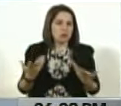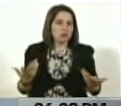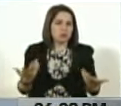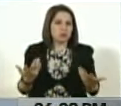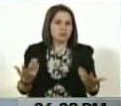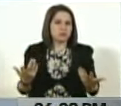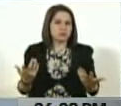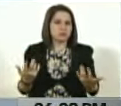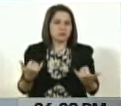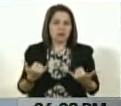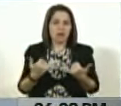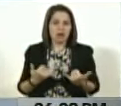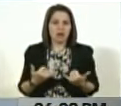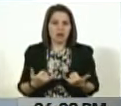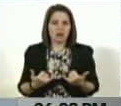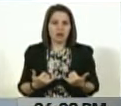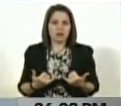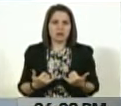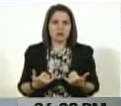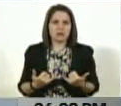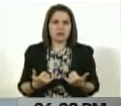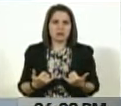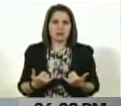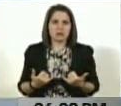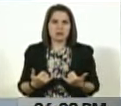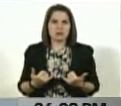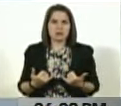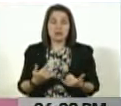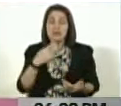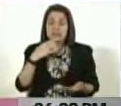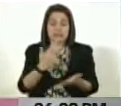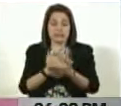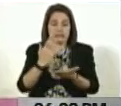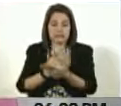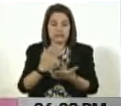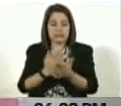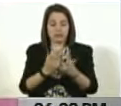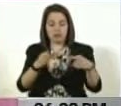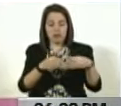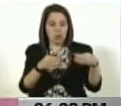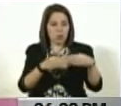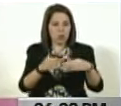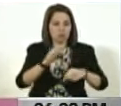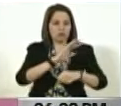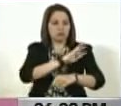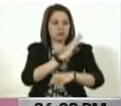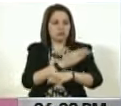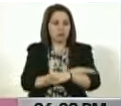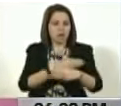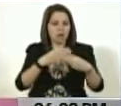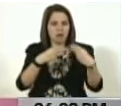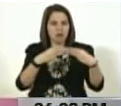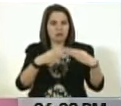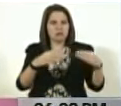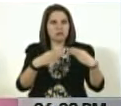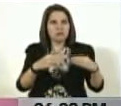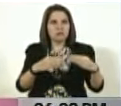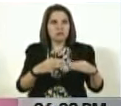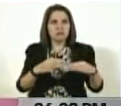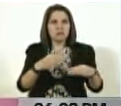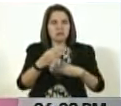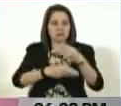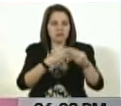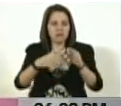ahora que transcurra el Tú sabes que siempre tiempo? Hay una lógica entre el poder constituido y el poder constituyente. El poder constituido